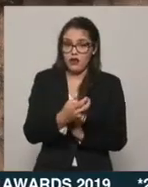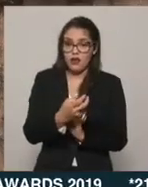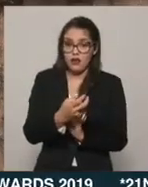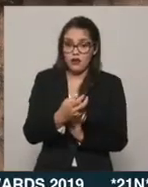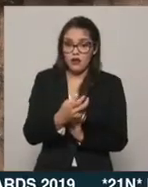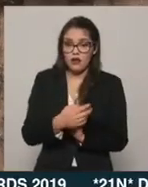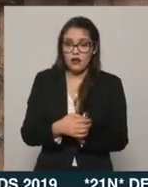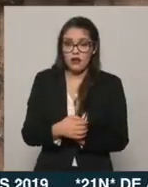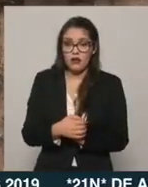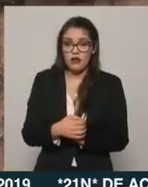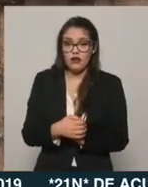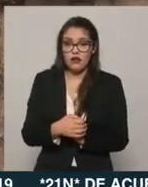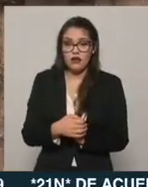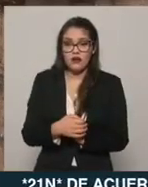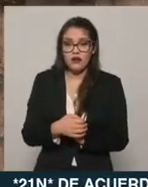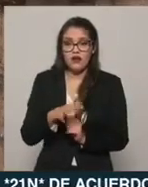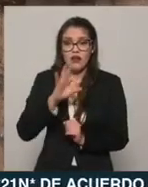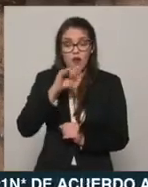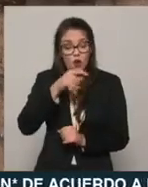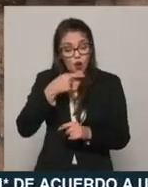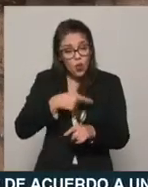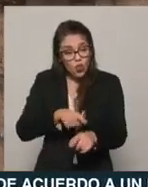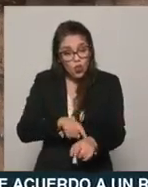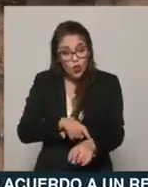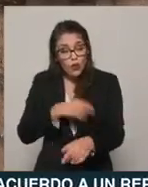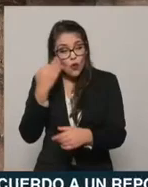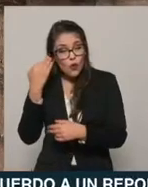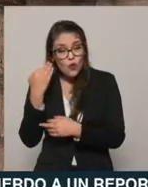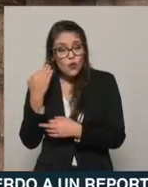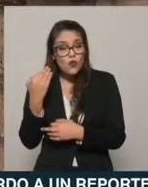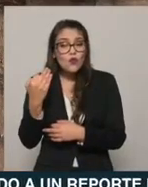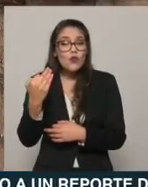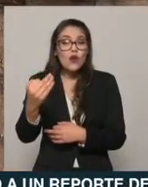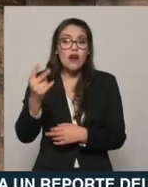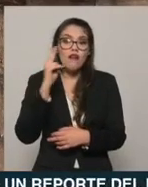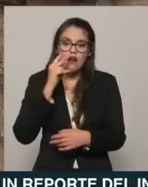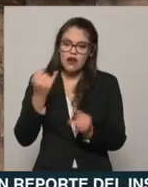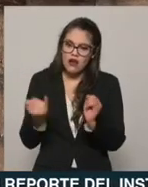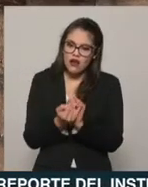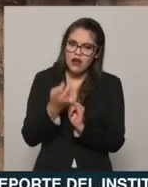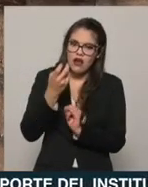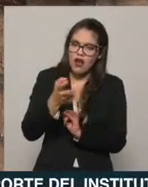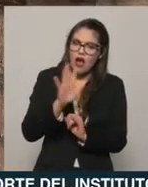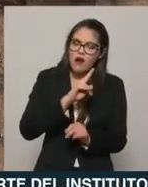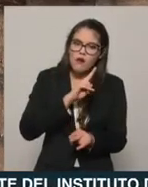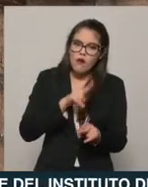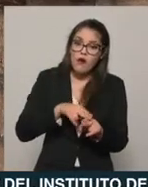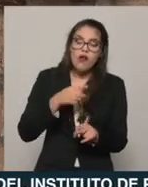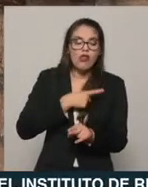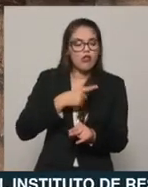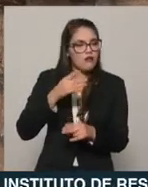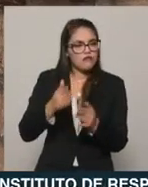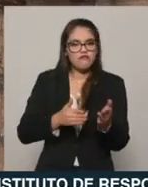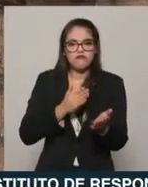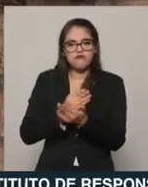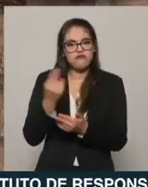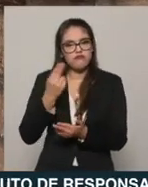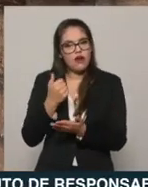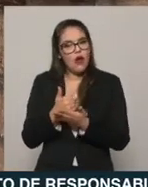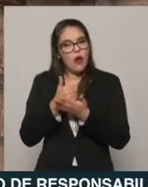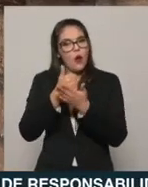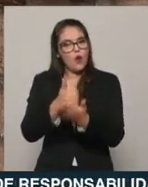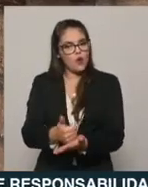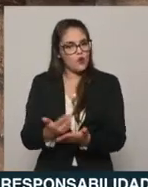prolonga, crónico y se prolonga, exactamente, y ya lo ves muy crónico, pues lo mejor es buscar la ayuda, ¿no? Y